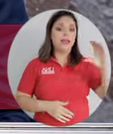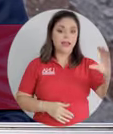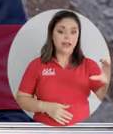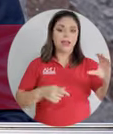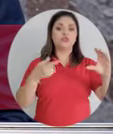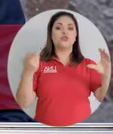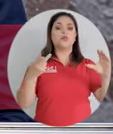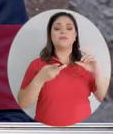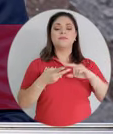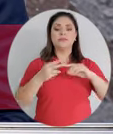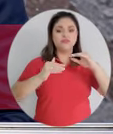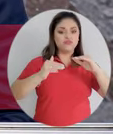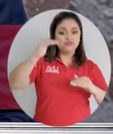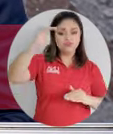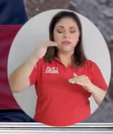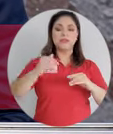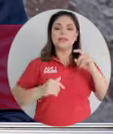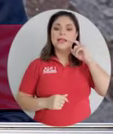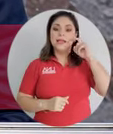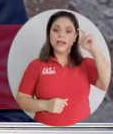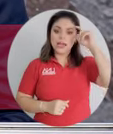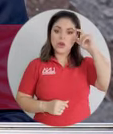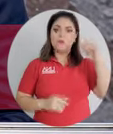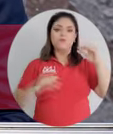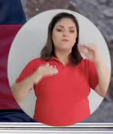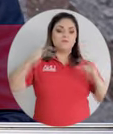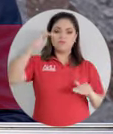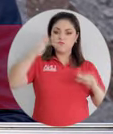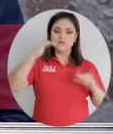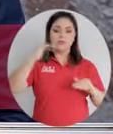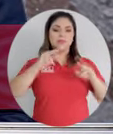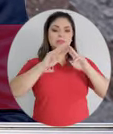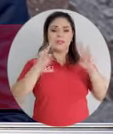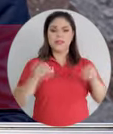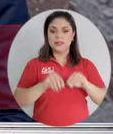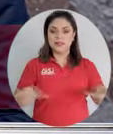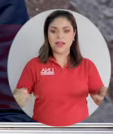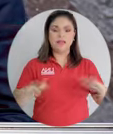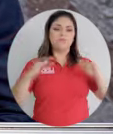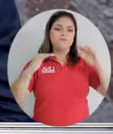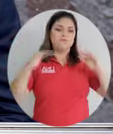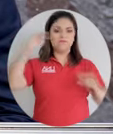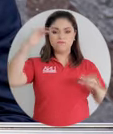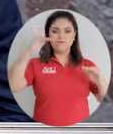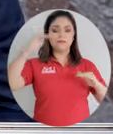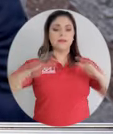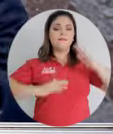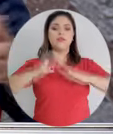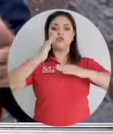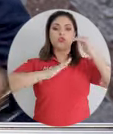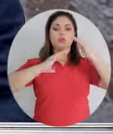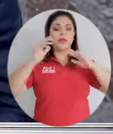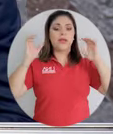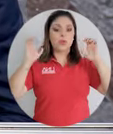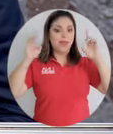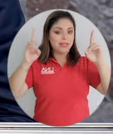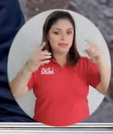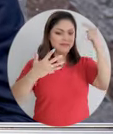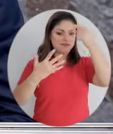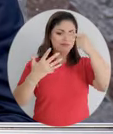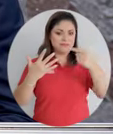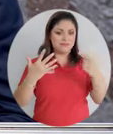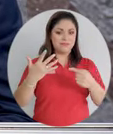como las brechas de género, como las brechas digitales, las brechas educativas, las brechas de infraestructura, todas las brechas que